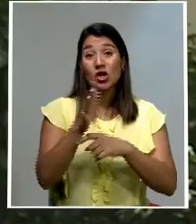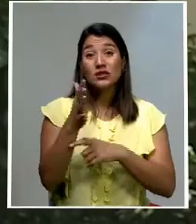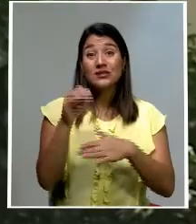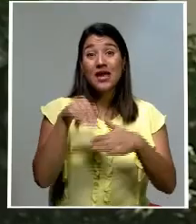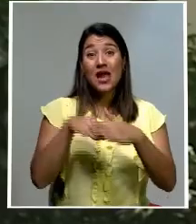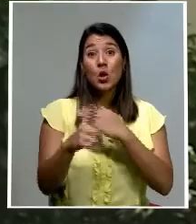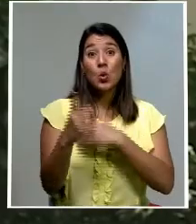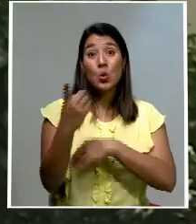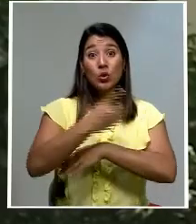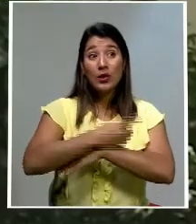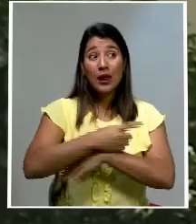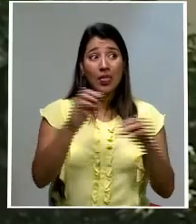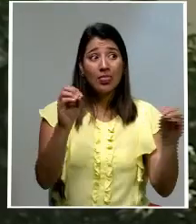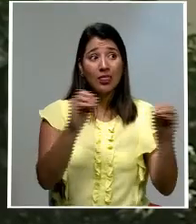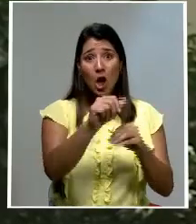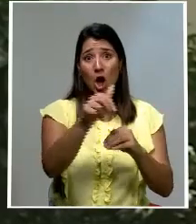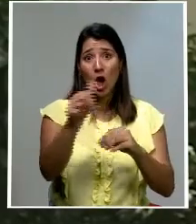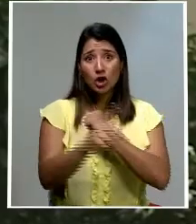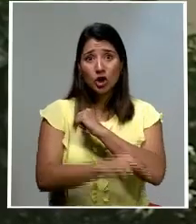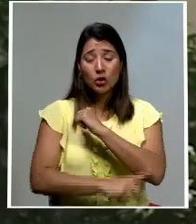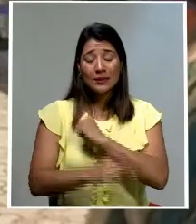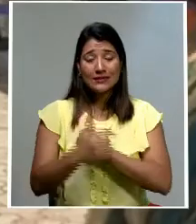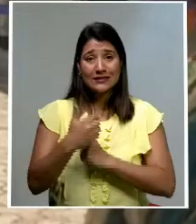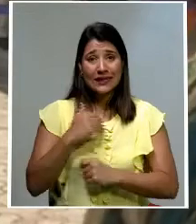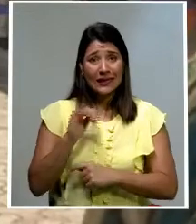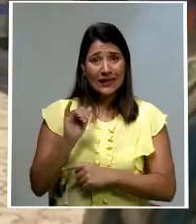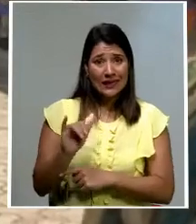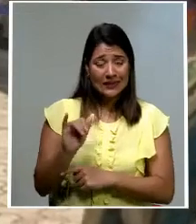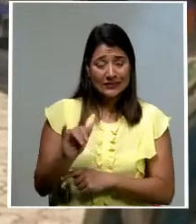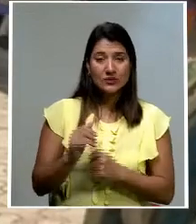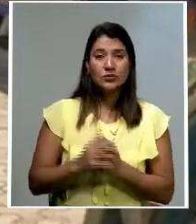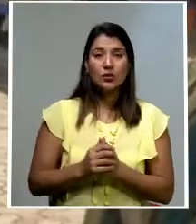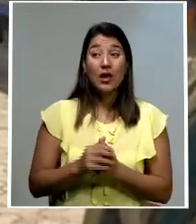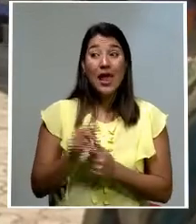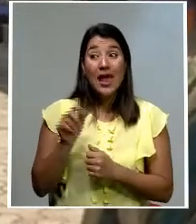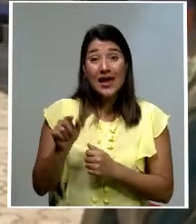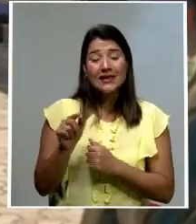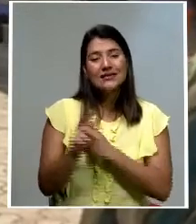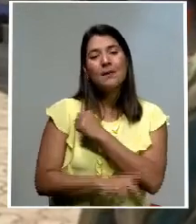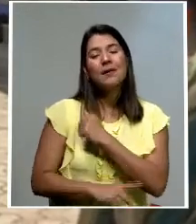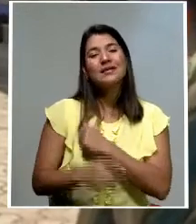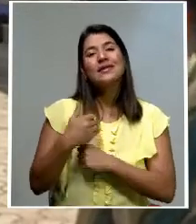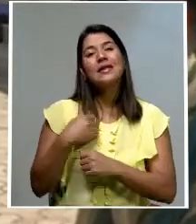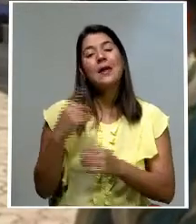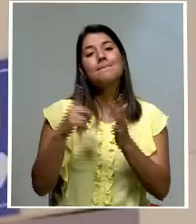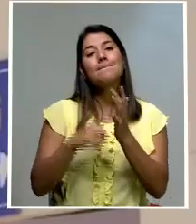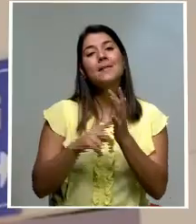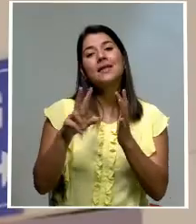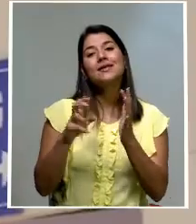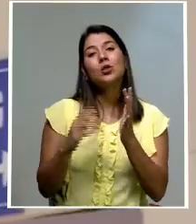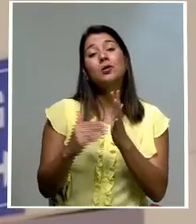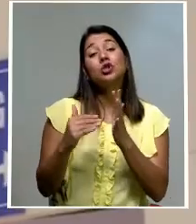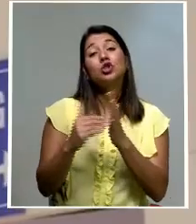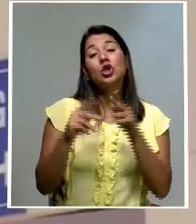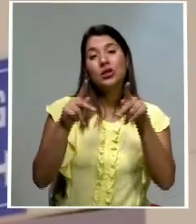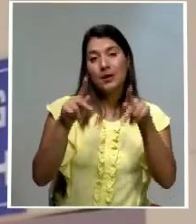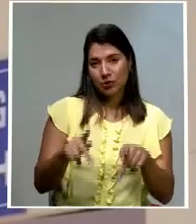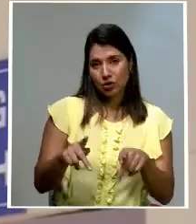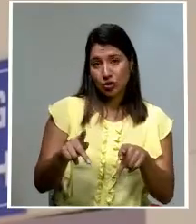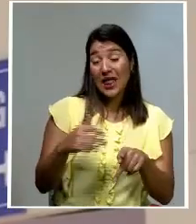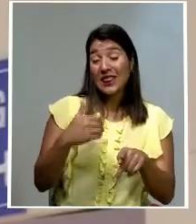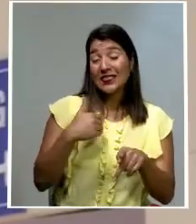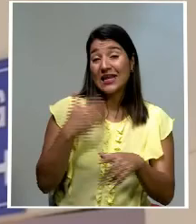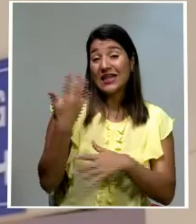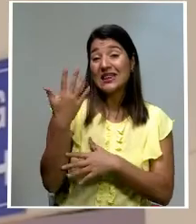balance diario que ninguna nación había registrado. Este país de 1.300 millones de habitantes registra cerca de 16 millones